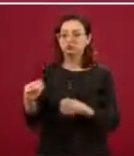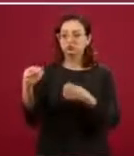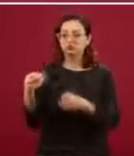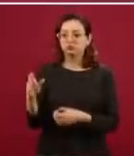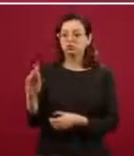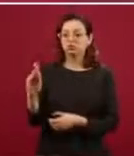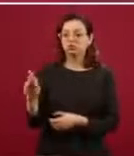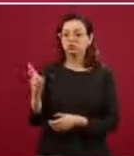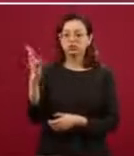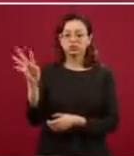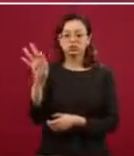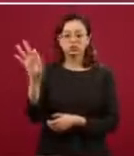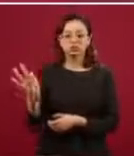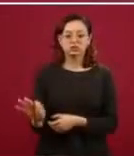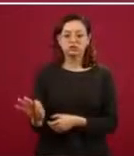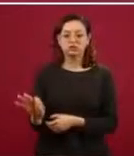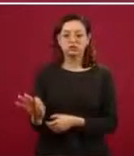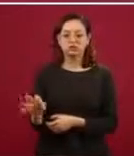94%,